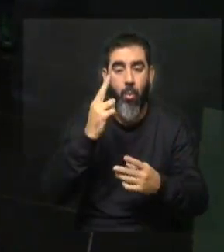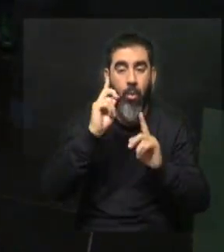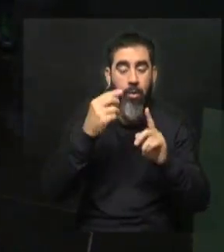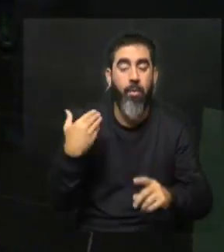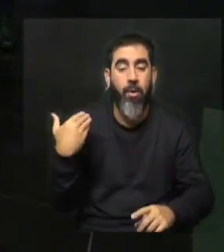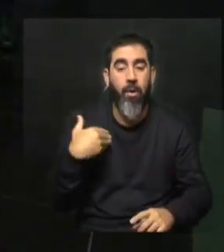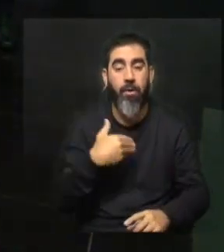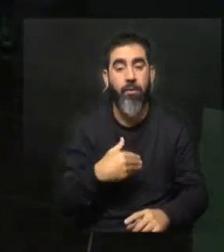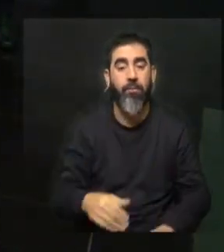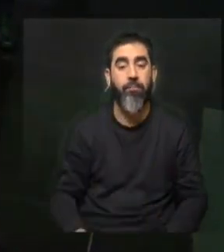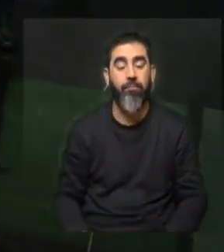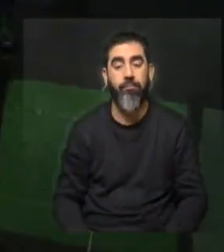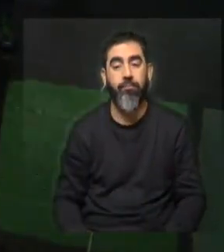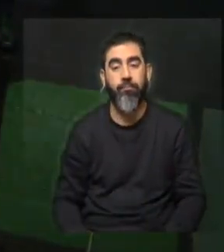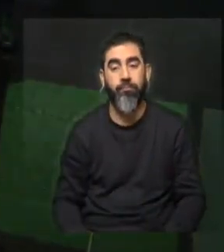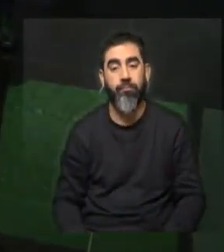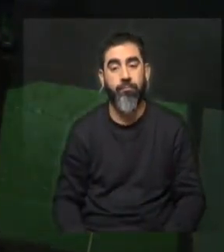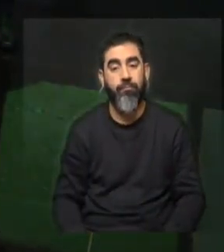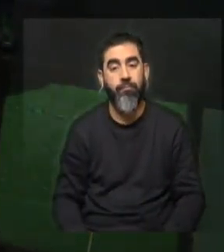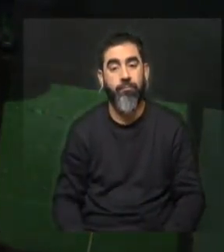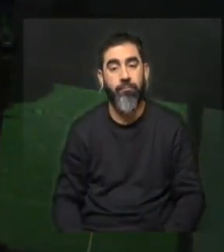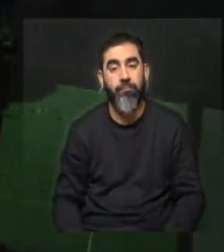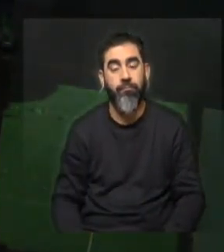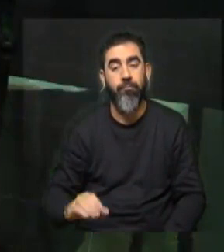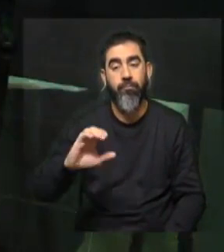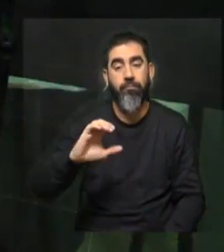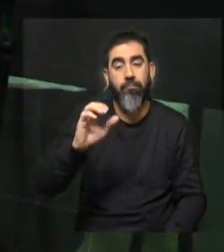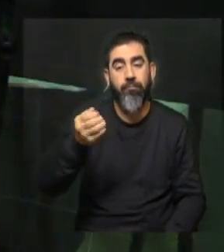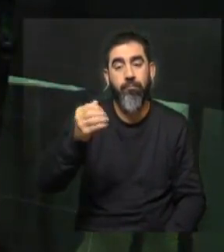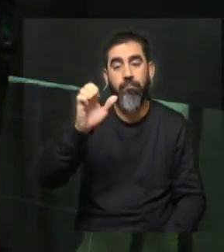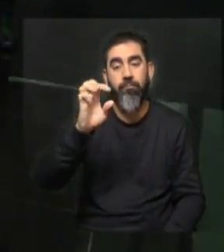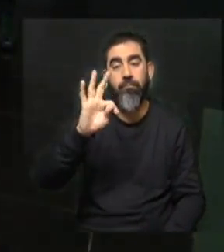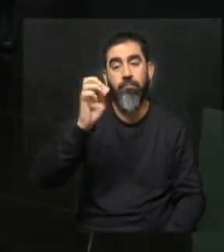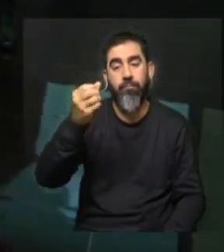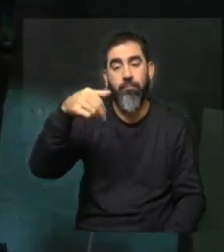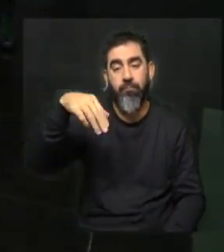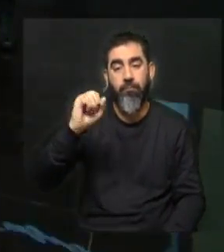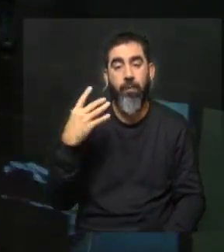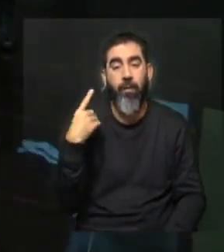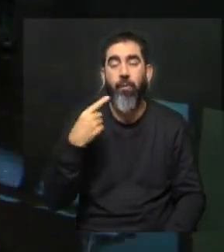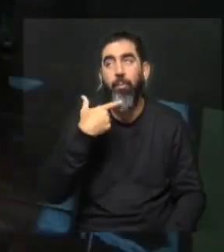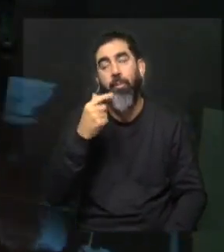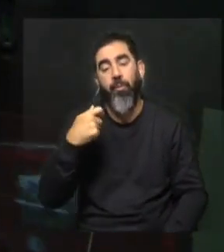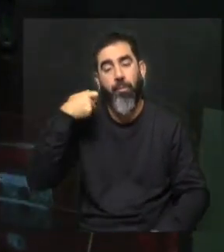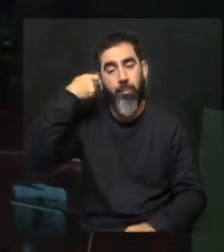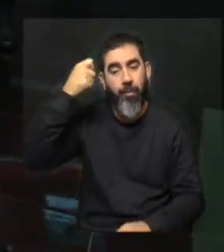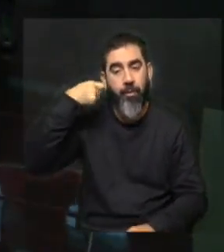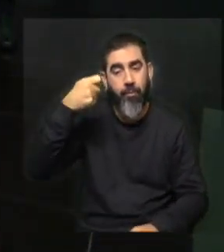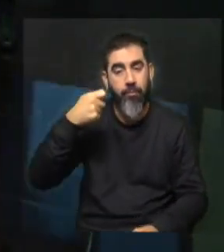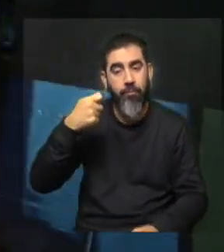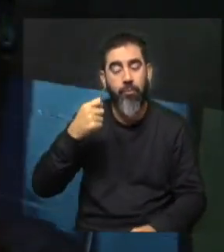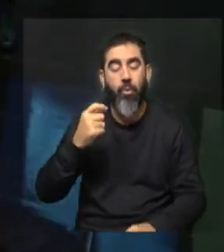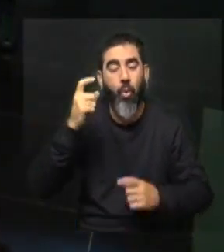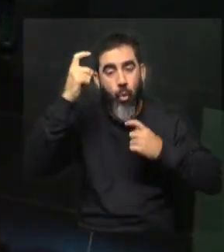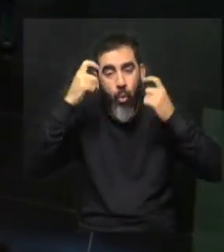como en Argentina y también en España caetano fue director entre otras películas por decir algunas los